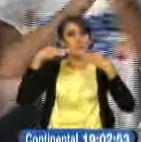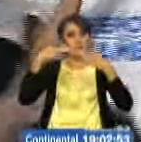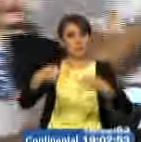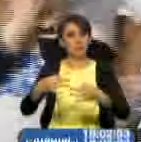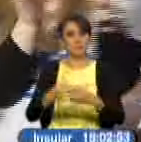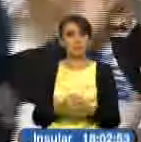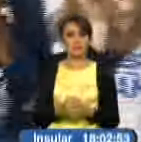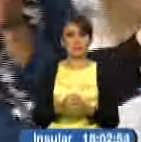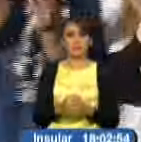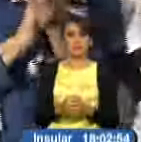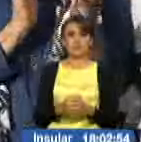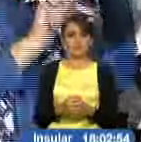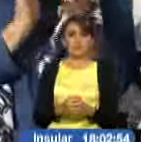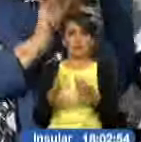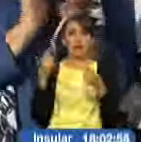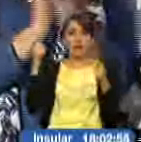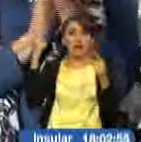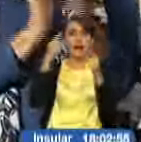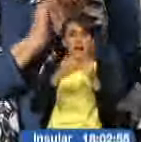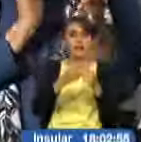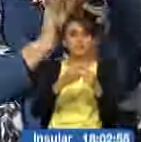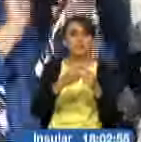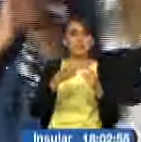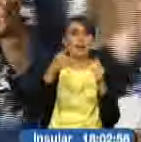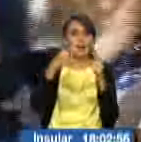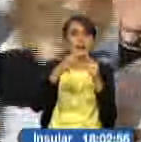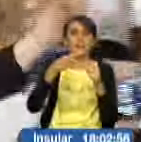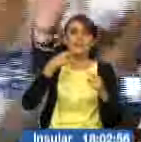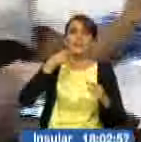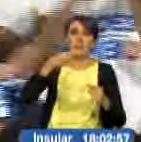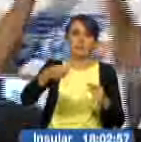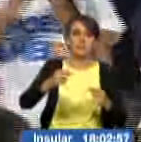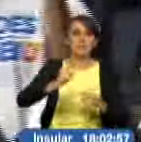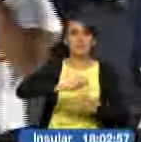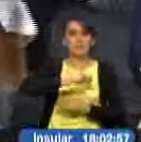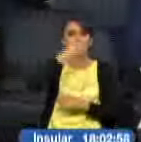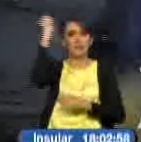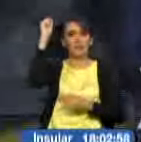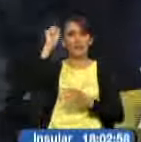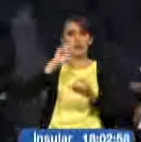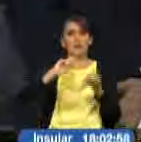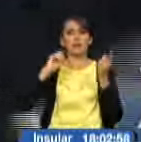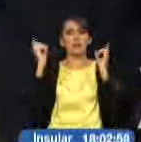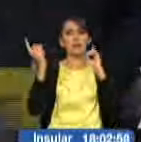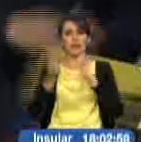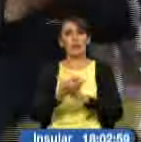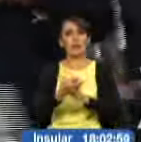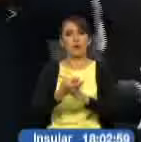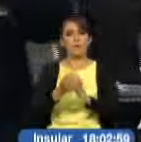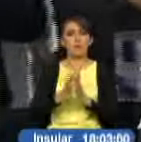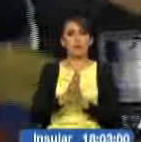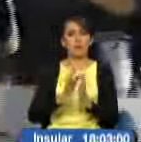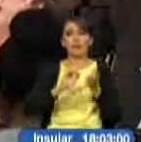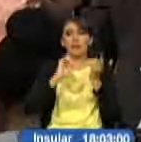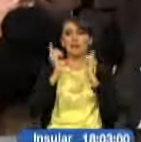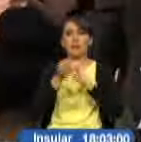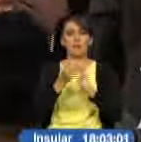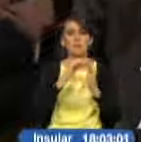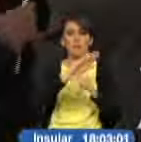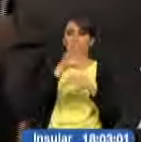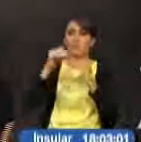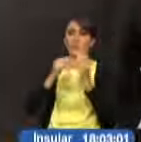popular hasta que se proclame la victoria del cambio, la victoria de los ciudadanos.